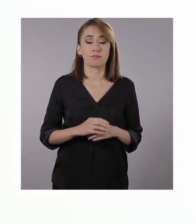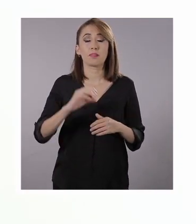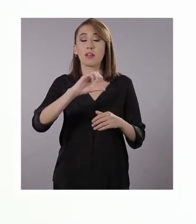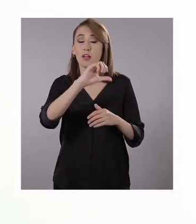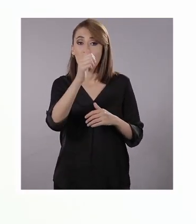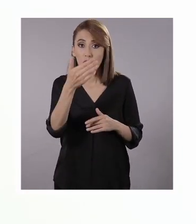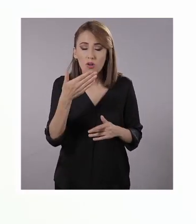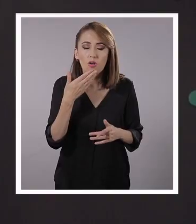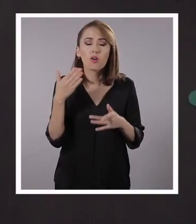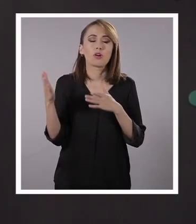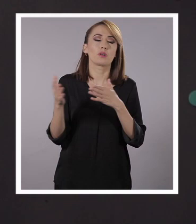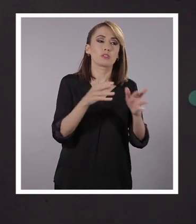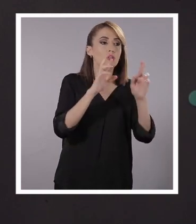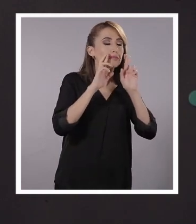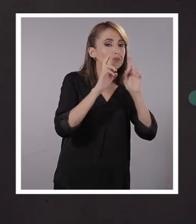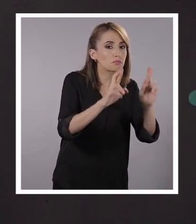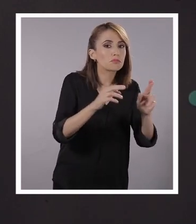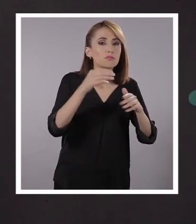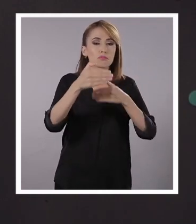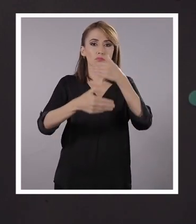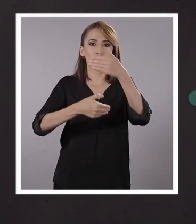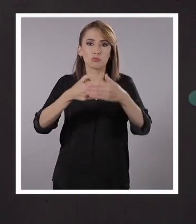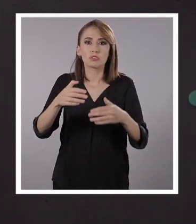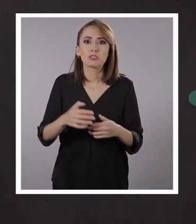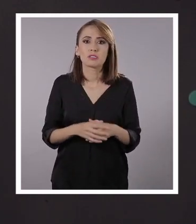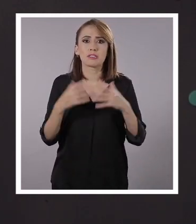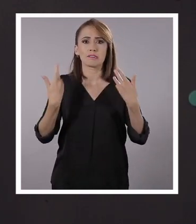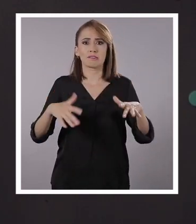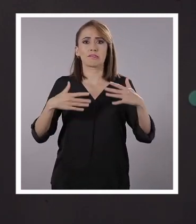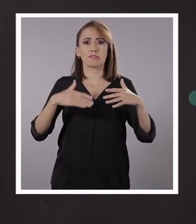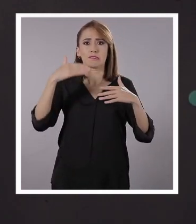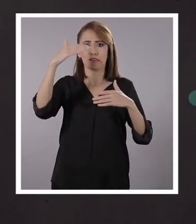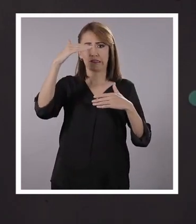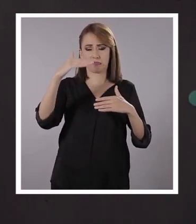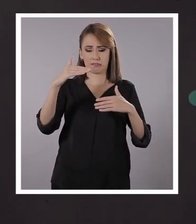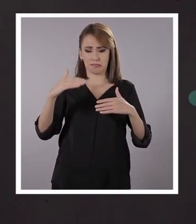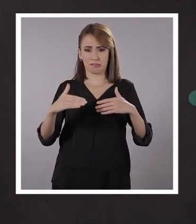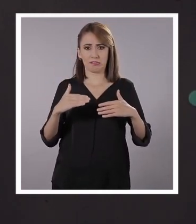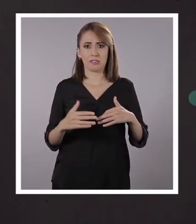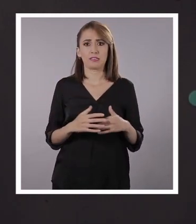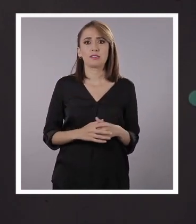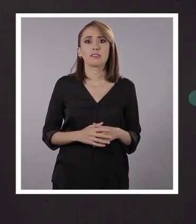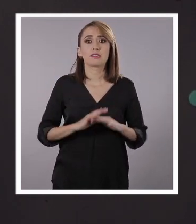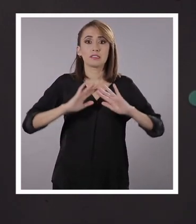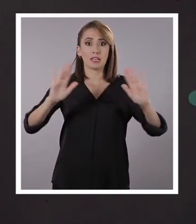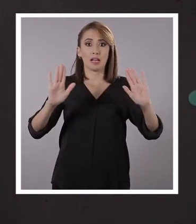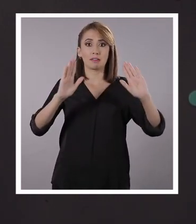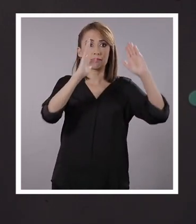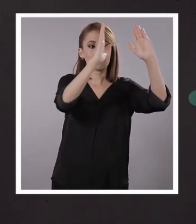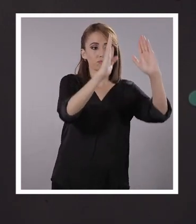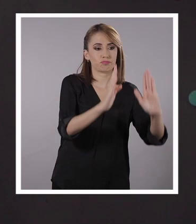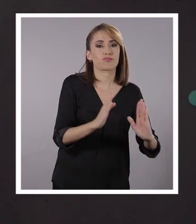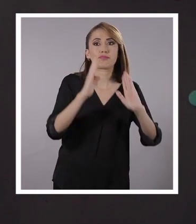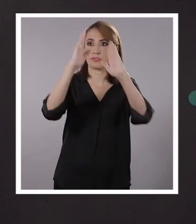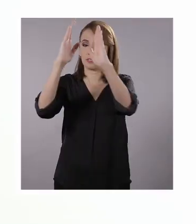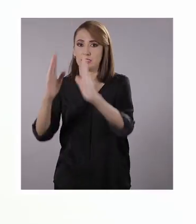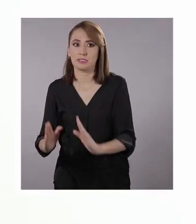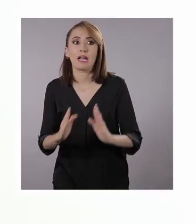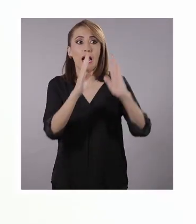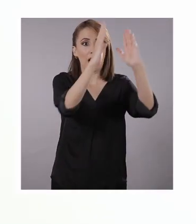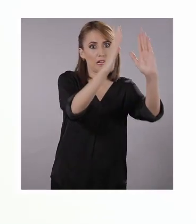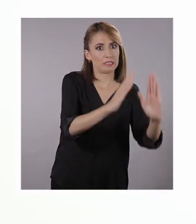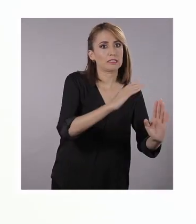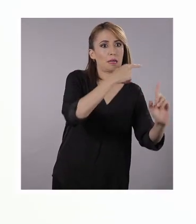otra respuesta. Operación. Y mi última es una respuesta. ¿Ves? Tú tienes más. Respuesta y respuesta. Ya está.